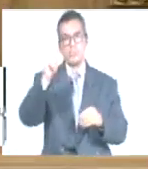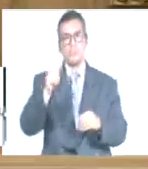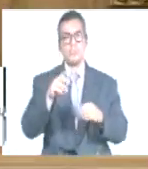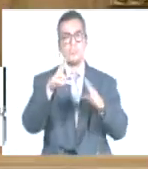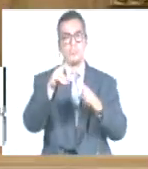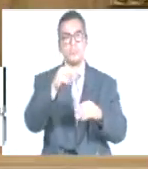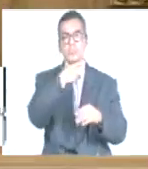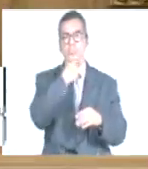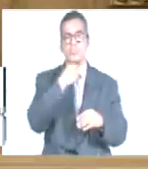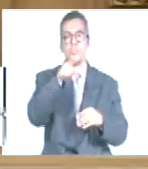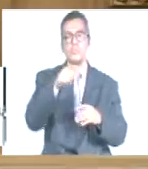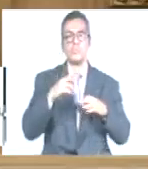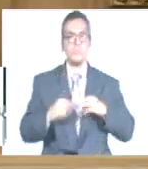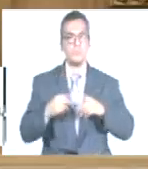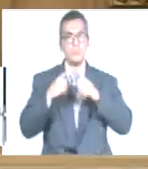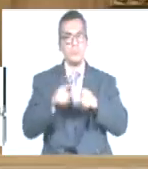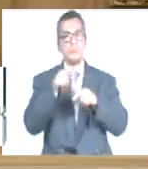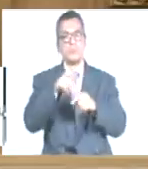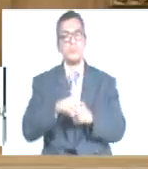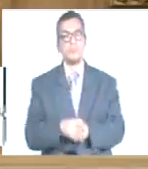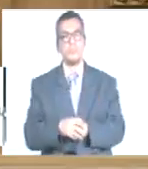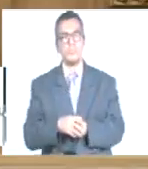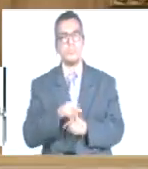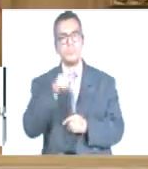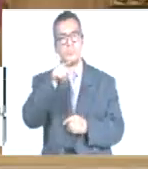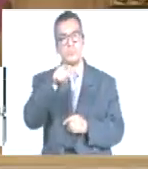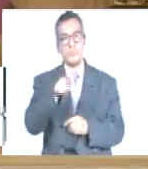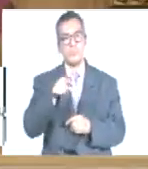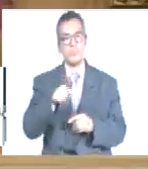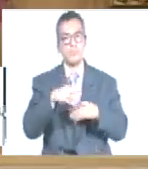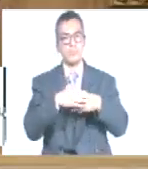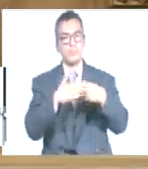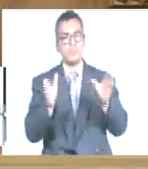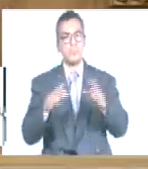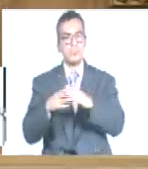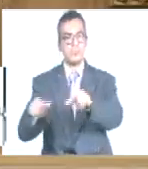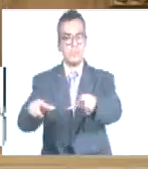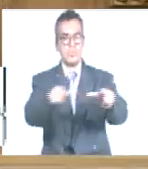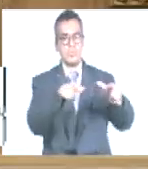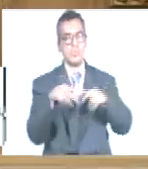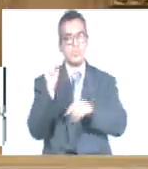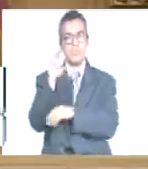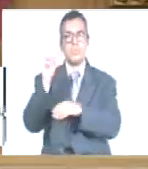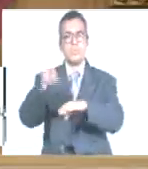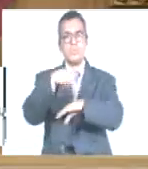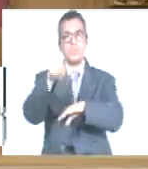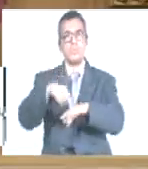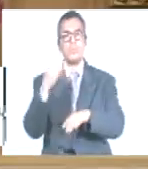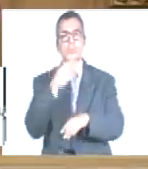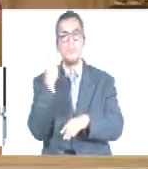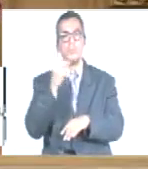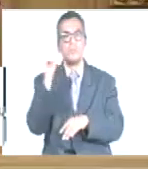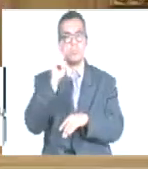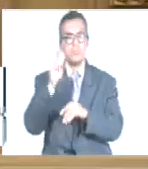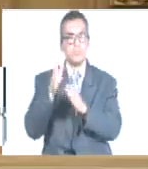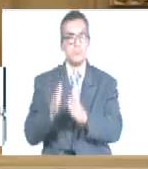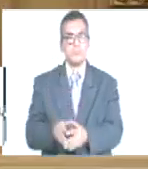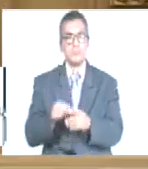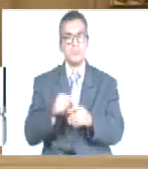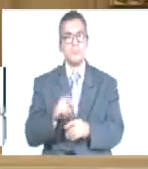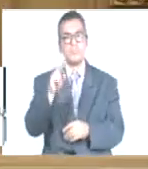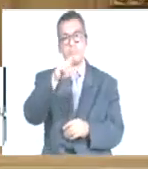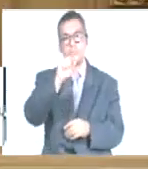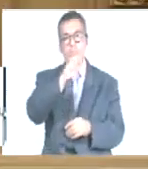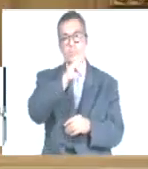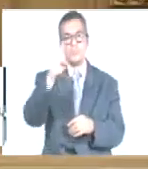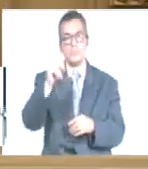es fácil cuando tuvimos la oportunidad de que él nos abriera estos espacios de la Asamblea Nacional a la juventud venezolana, de que Robert